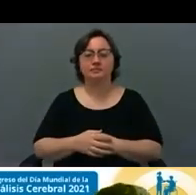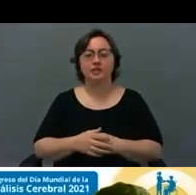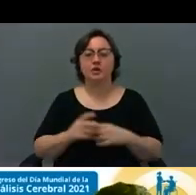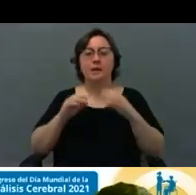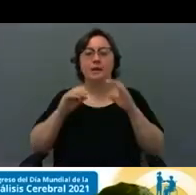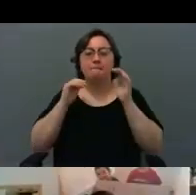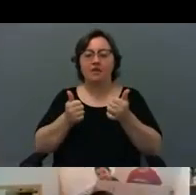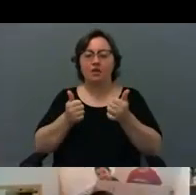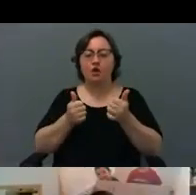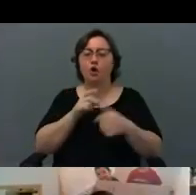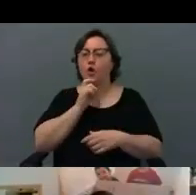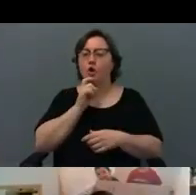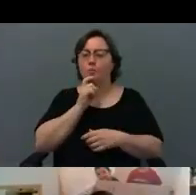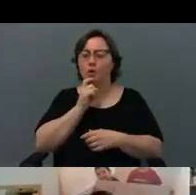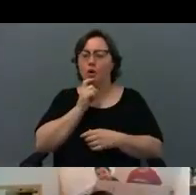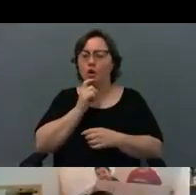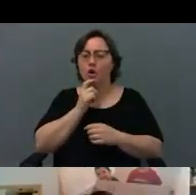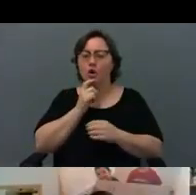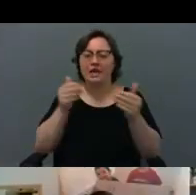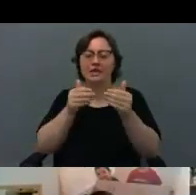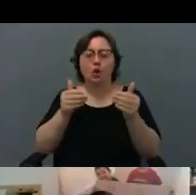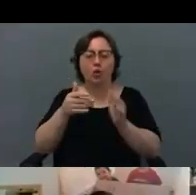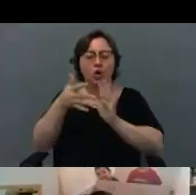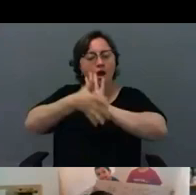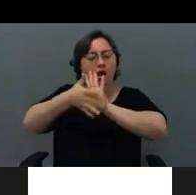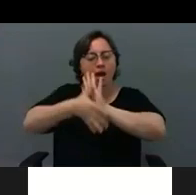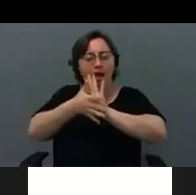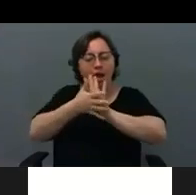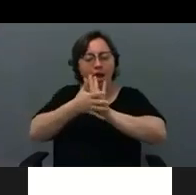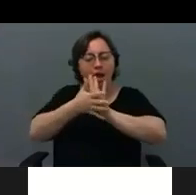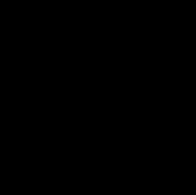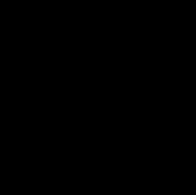iniciar haciendo una breve introducción de lo que